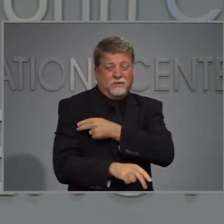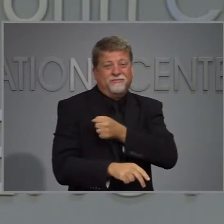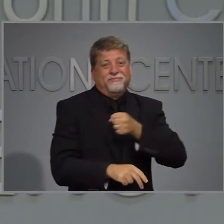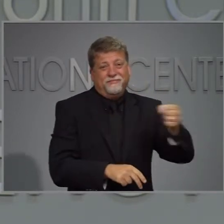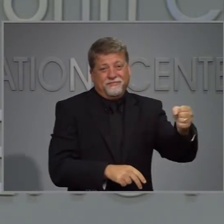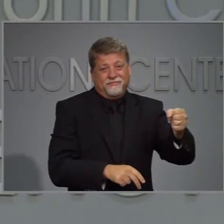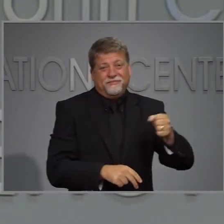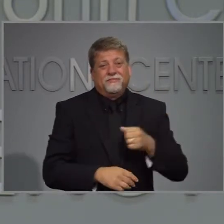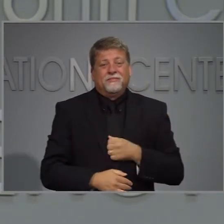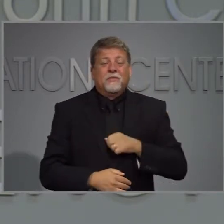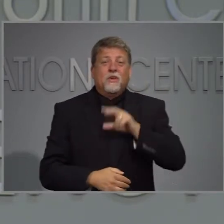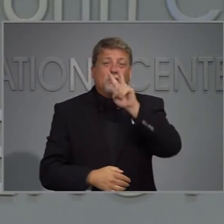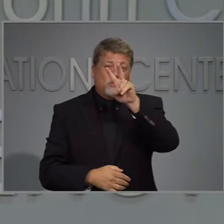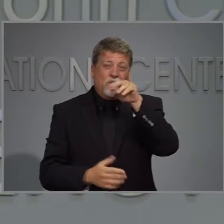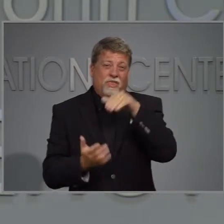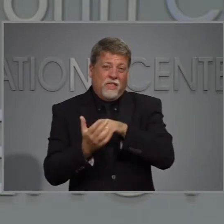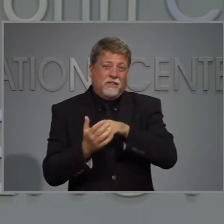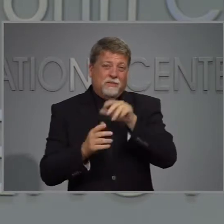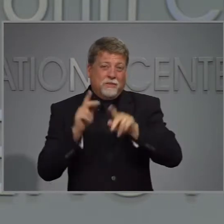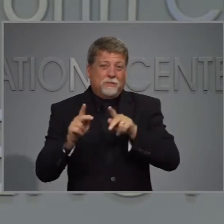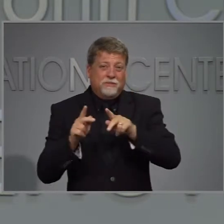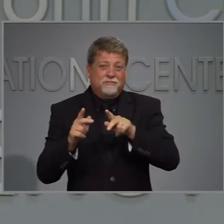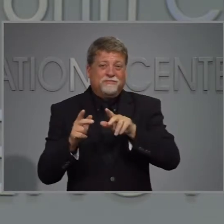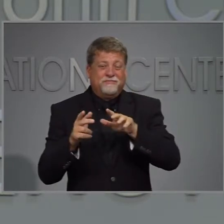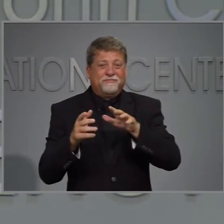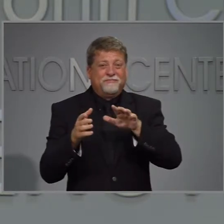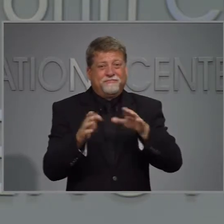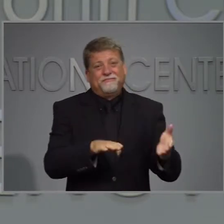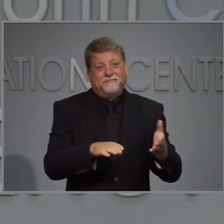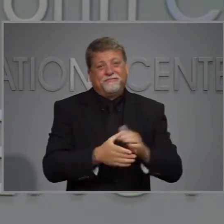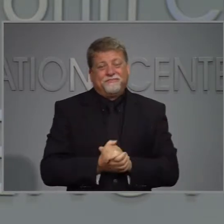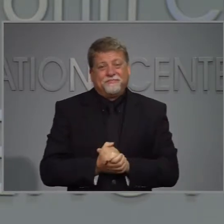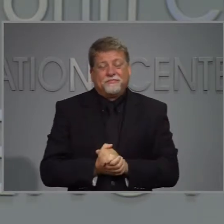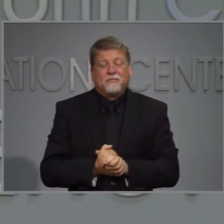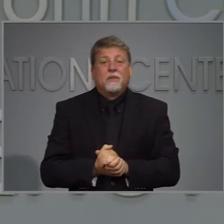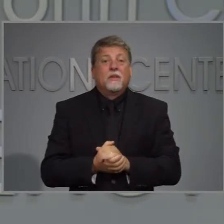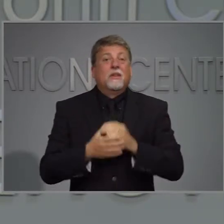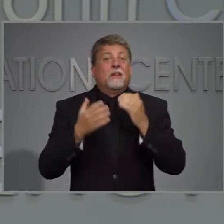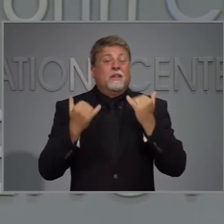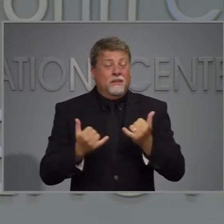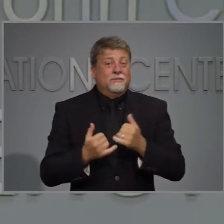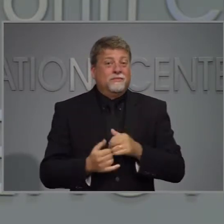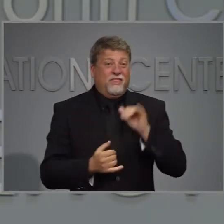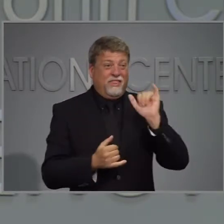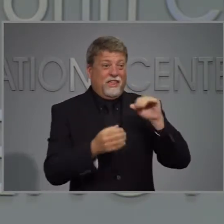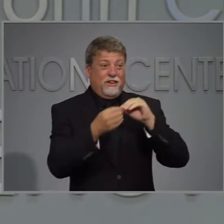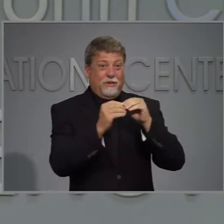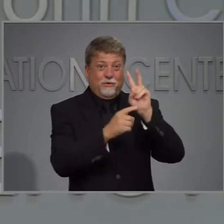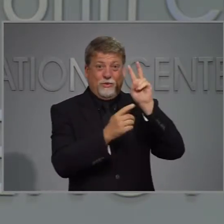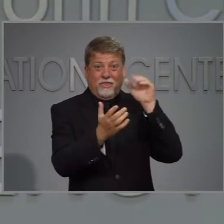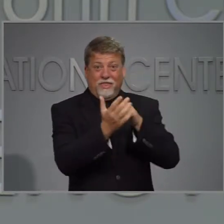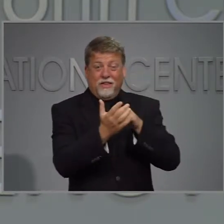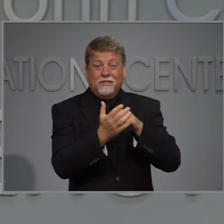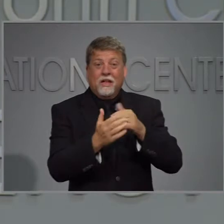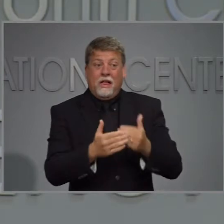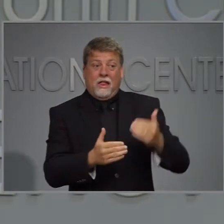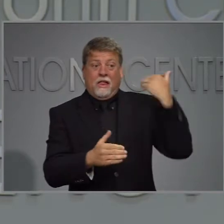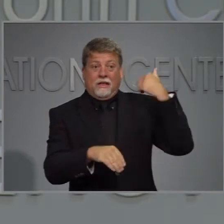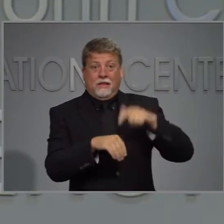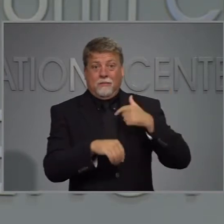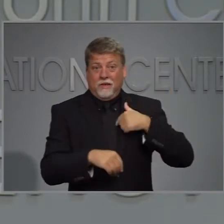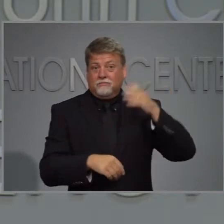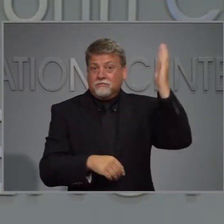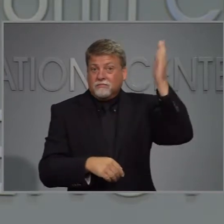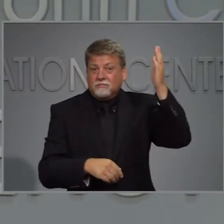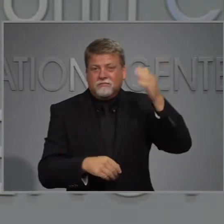han fallecido. Desde nuestra última conferencia sobre COVID-19, Carolina del Norte ha superado la solemne